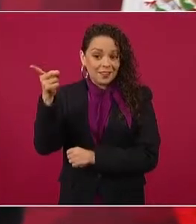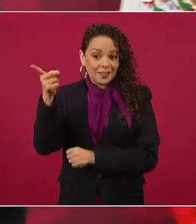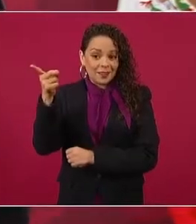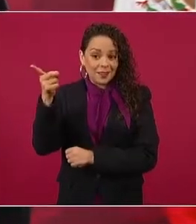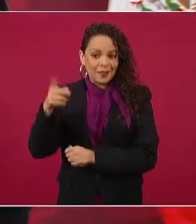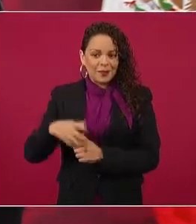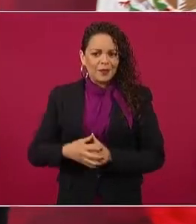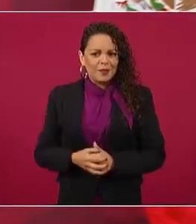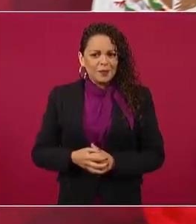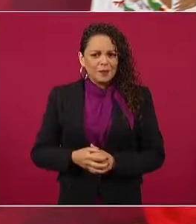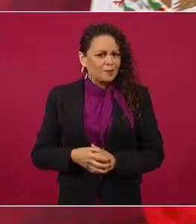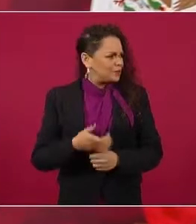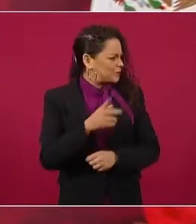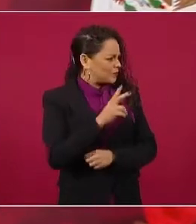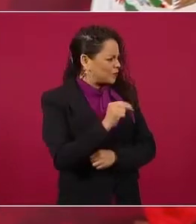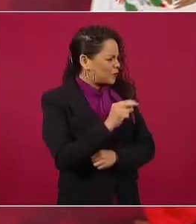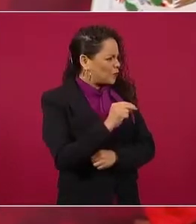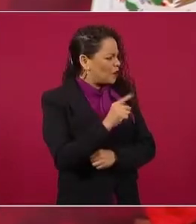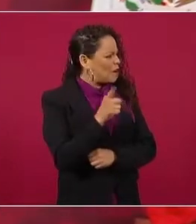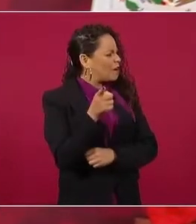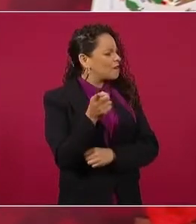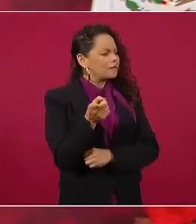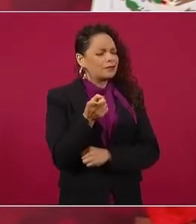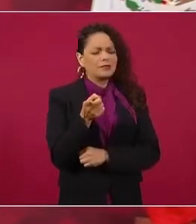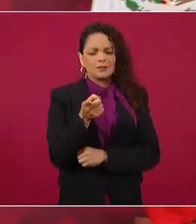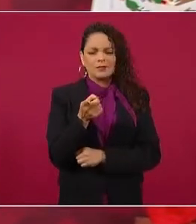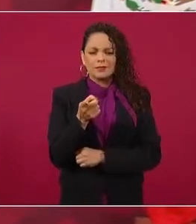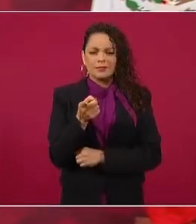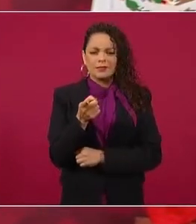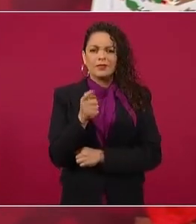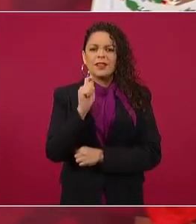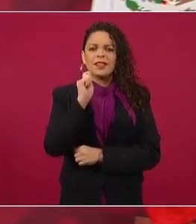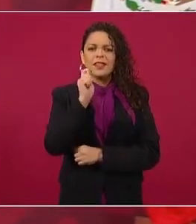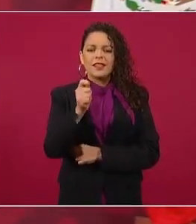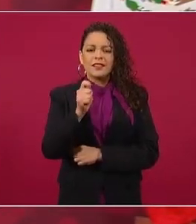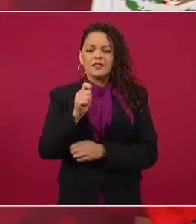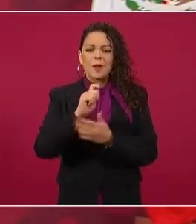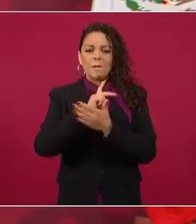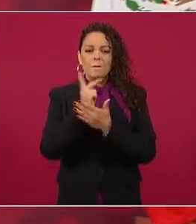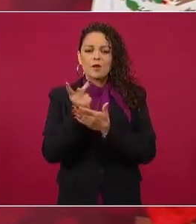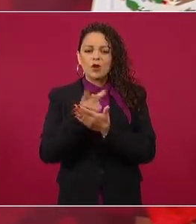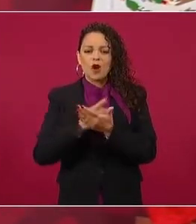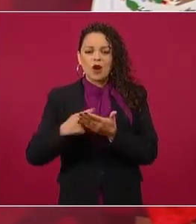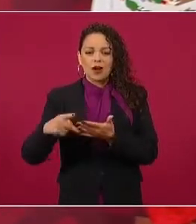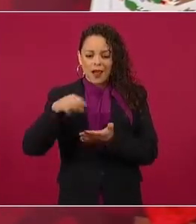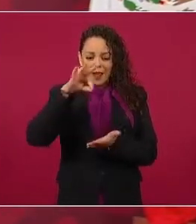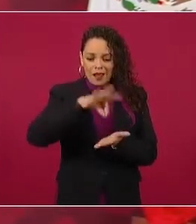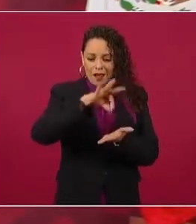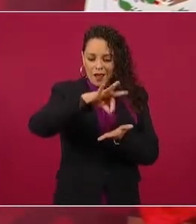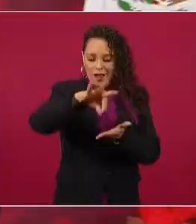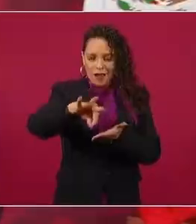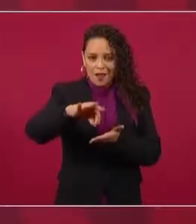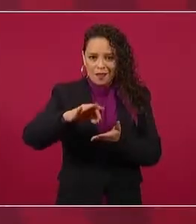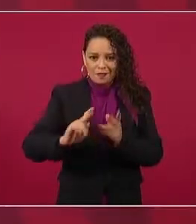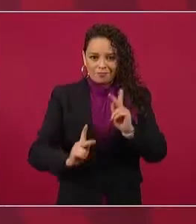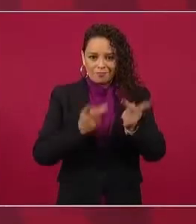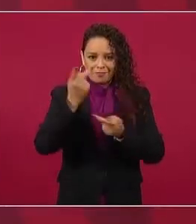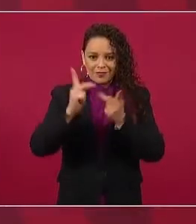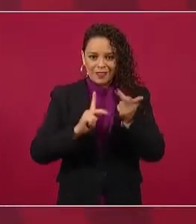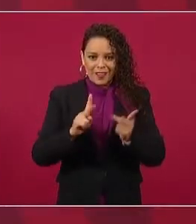no, fue que el Sembrando Vida, ¿sí? Se sembraba